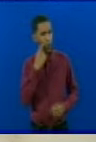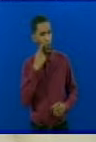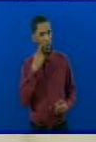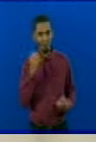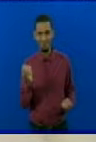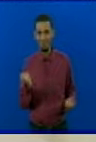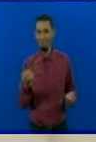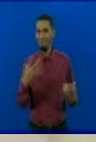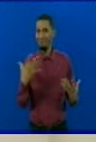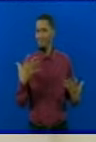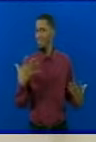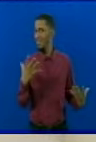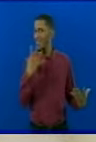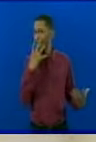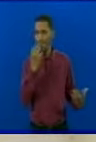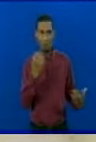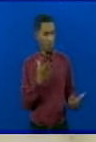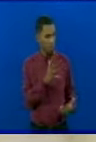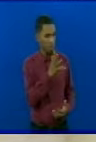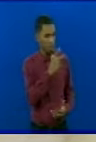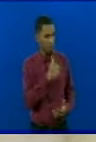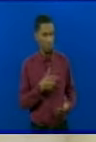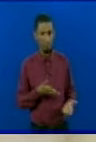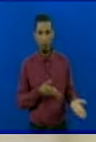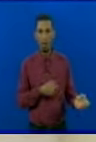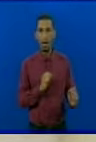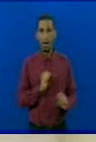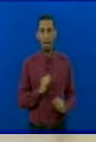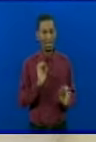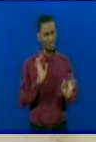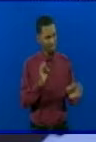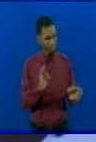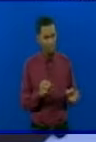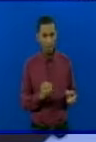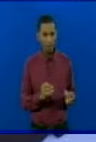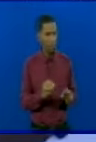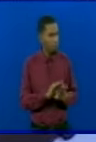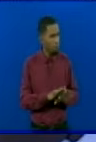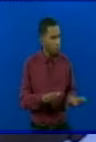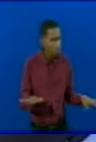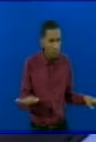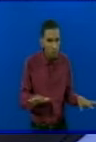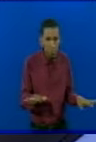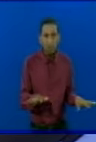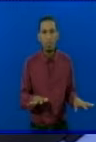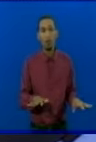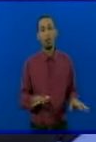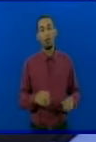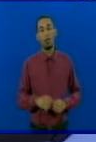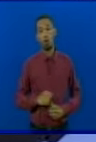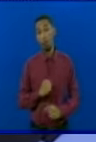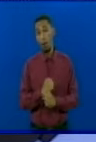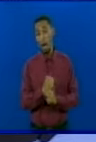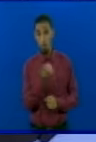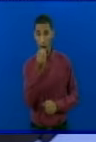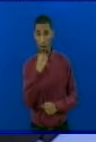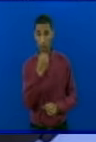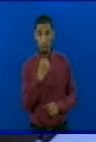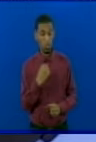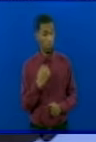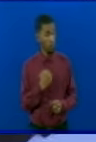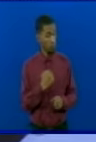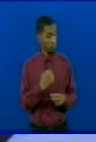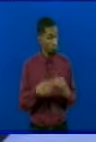mismo, pero últimamente está así vaciando. Pienso que los trabajadores del comercio como tal están haciendo una